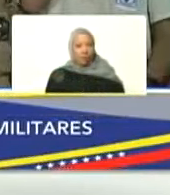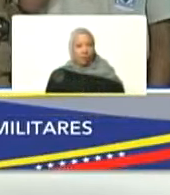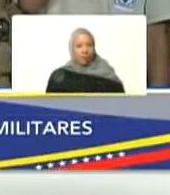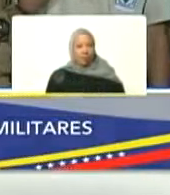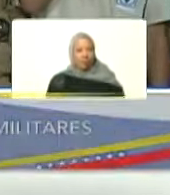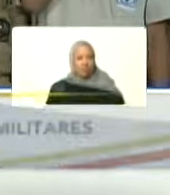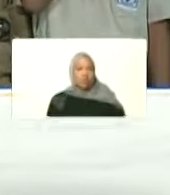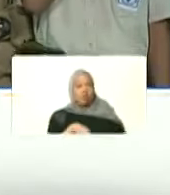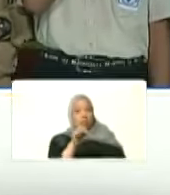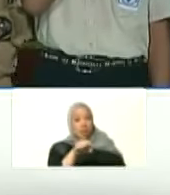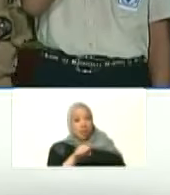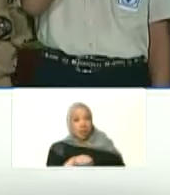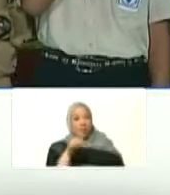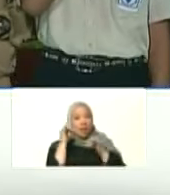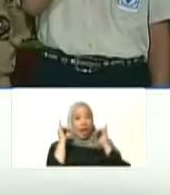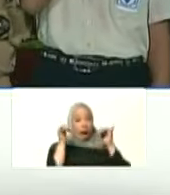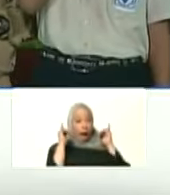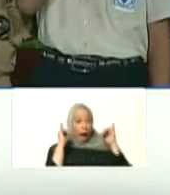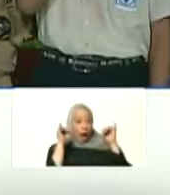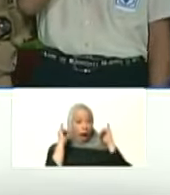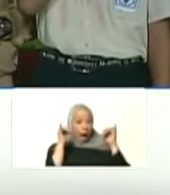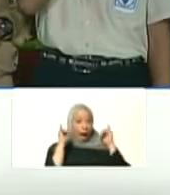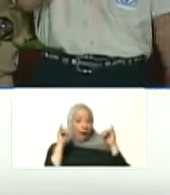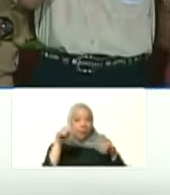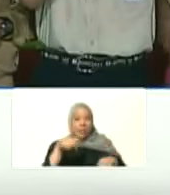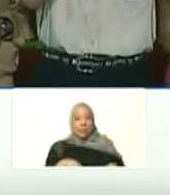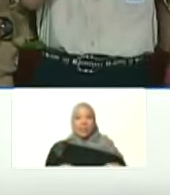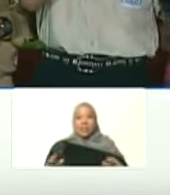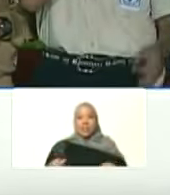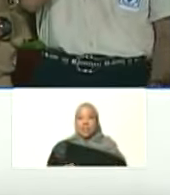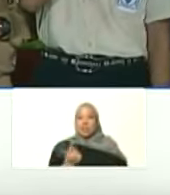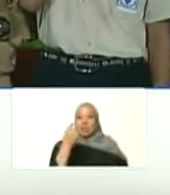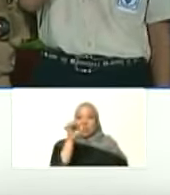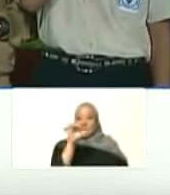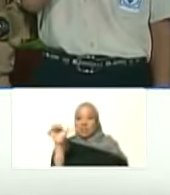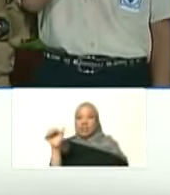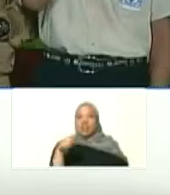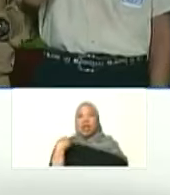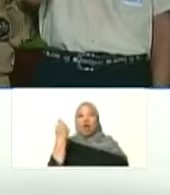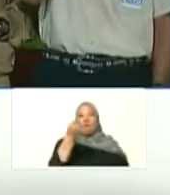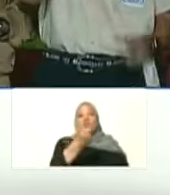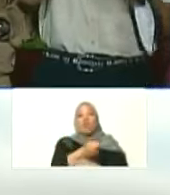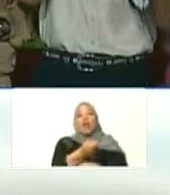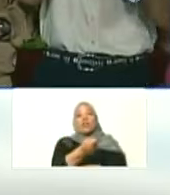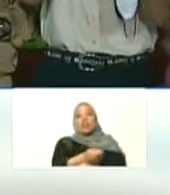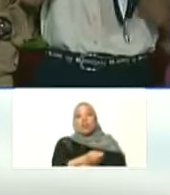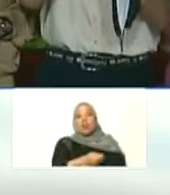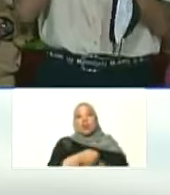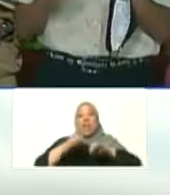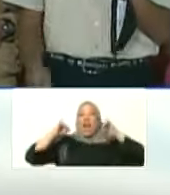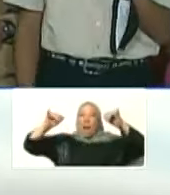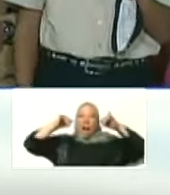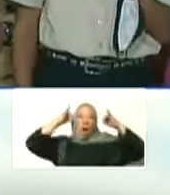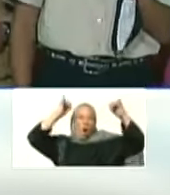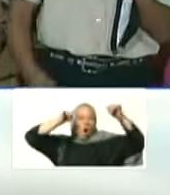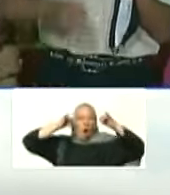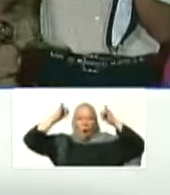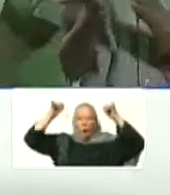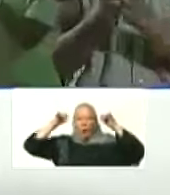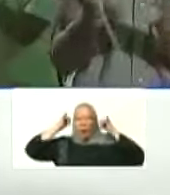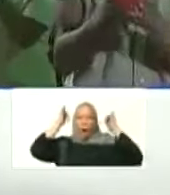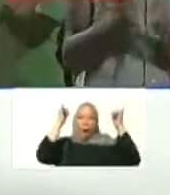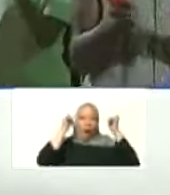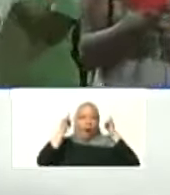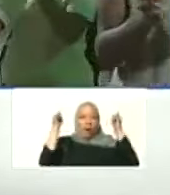Presidente, efectivamente, y el Luis Cárdenas celebra esta semana la promoción, una fiesta, una magno fiesta, pues.